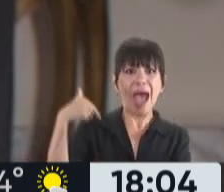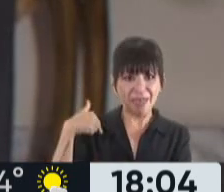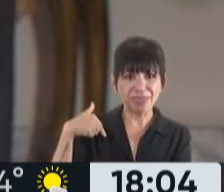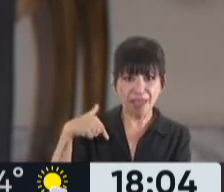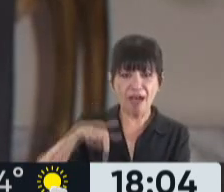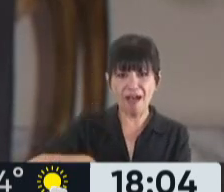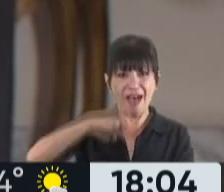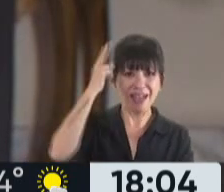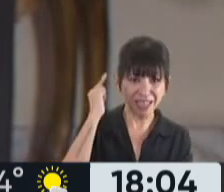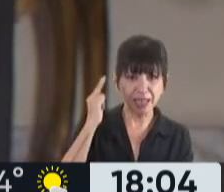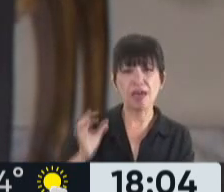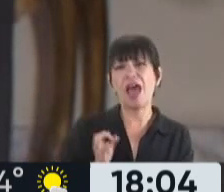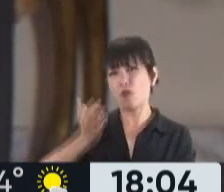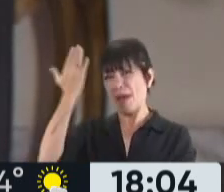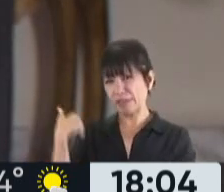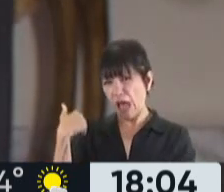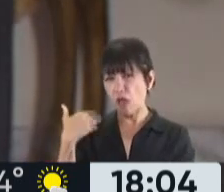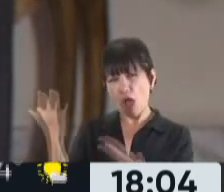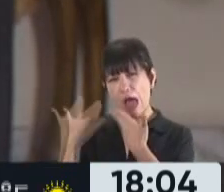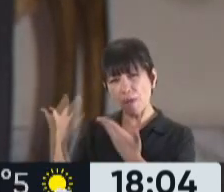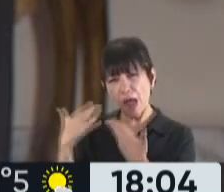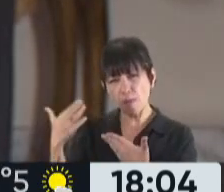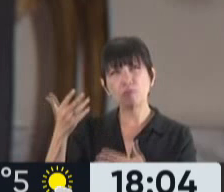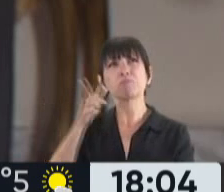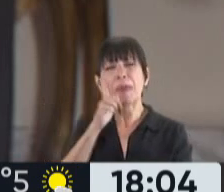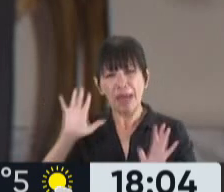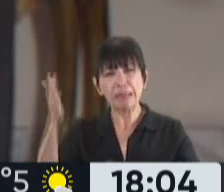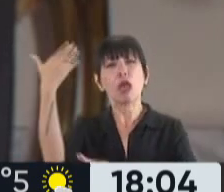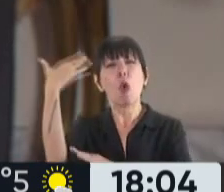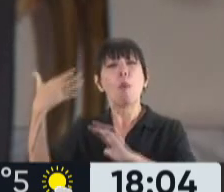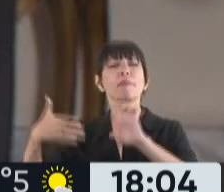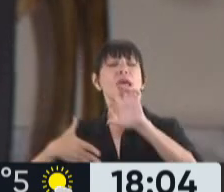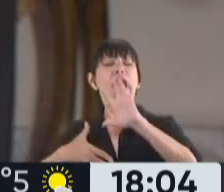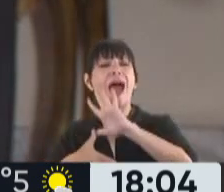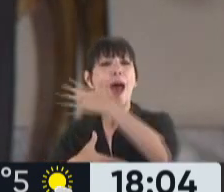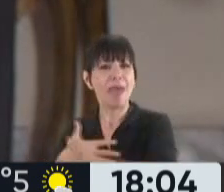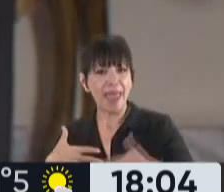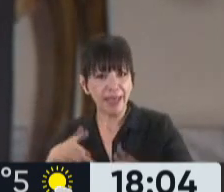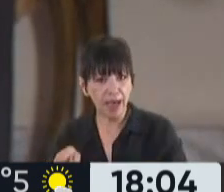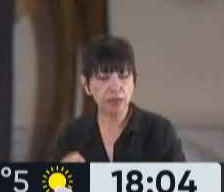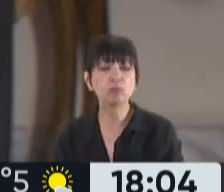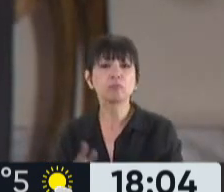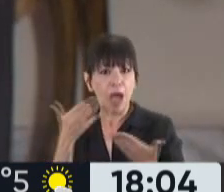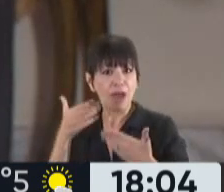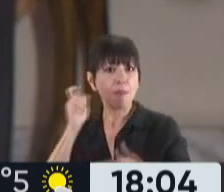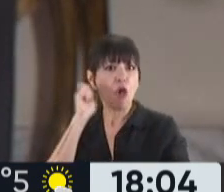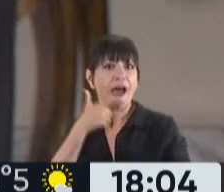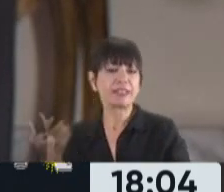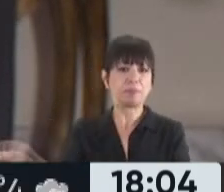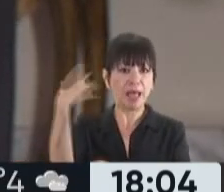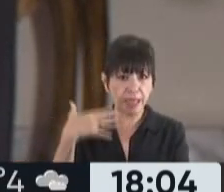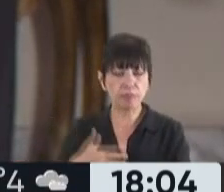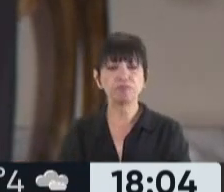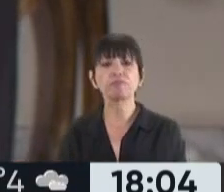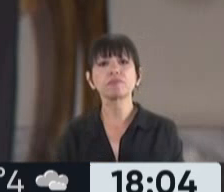conversamos durante el año 2022, si mal no recuerdo, la Cumbre de las Américas. Y esto fue